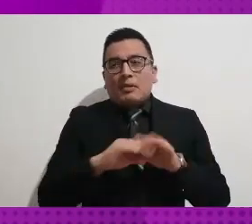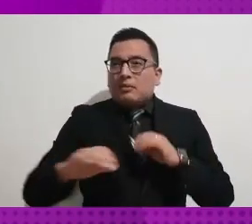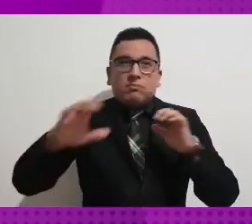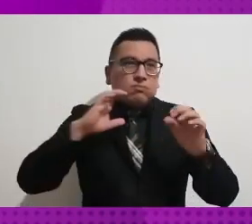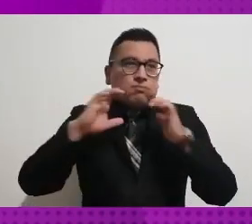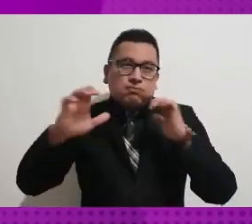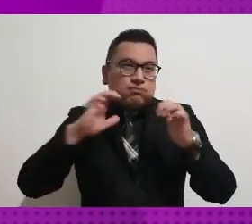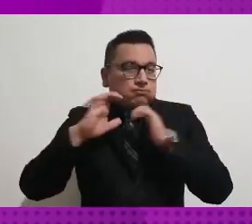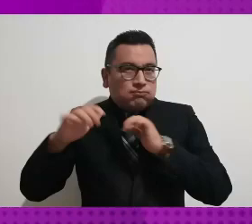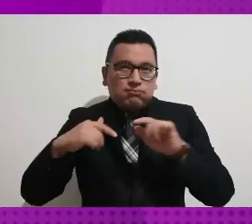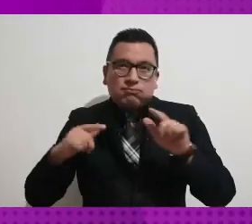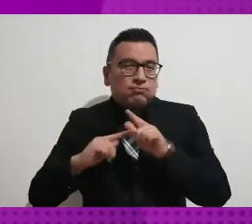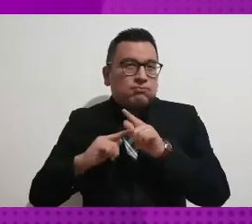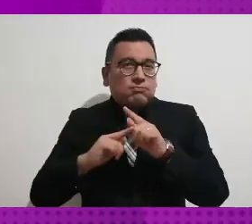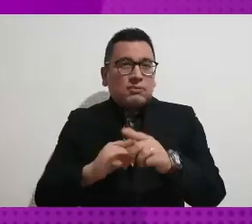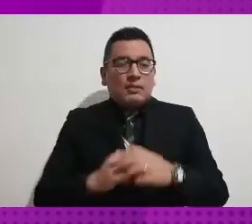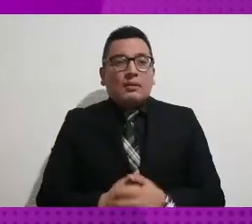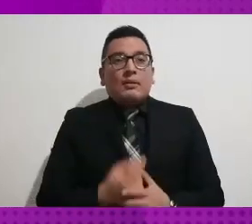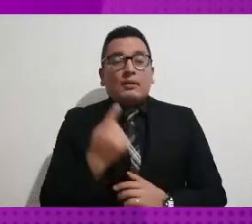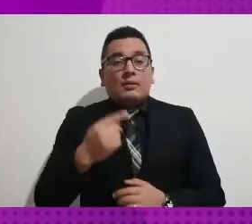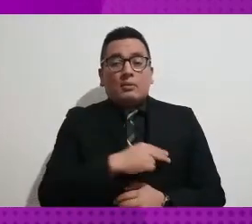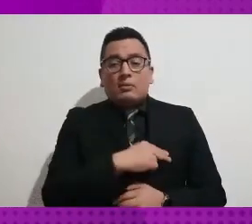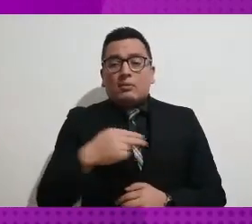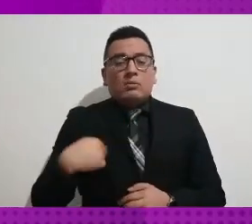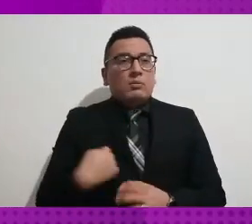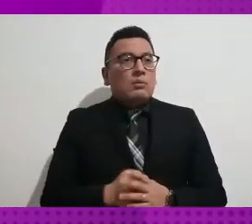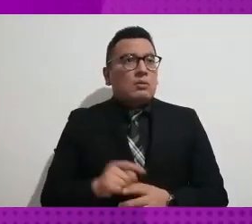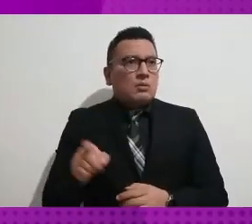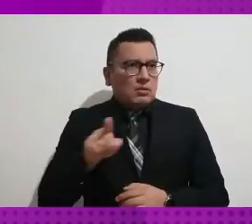pienso que el hecho que te comuniques con